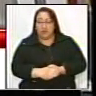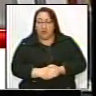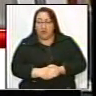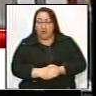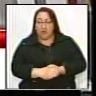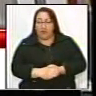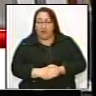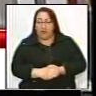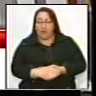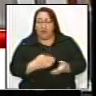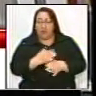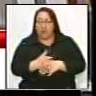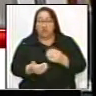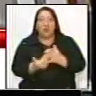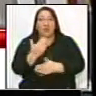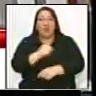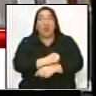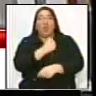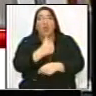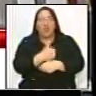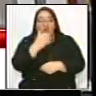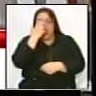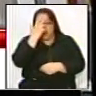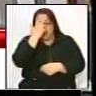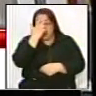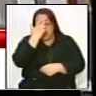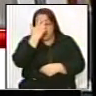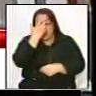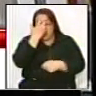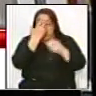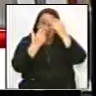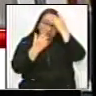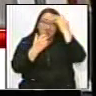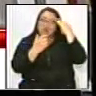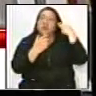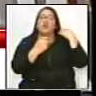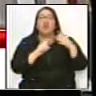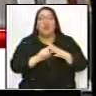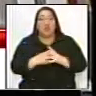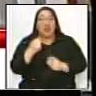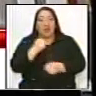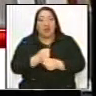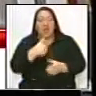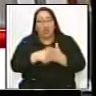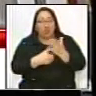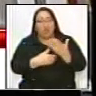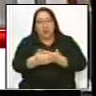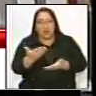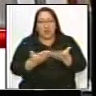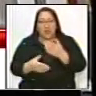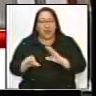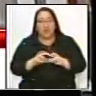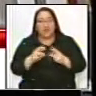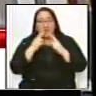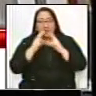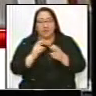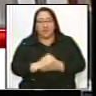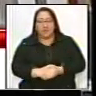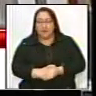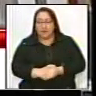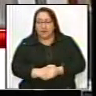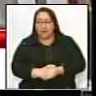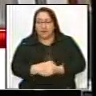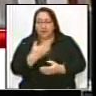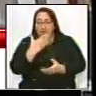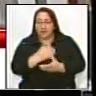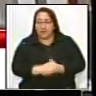el ingreso de las nuevas autoridades para inmediatamente empiecen su gestión, hacerle llegar estas peticiones y sean respondidas de manera inmediata.